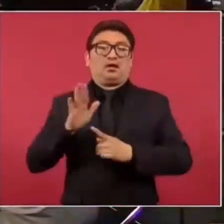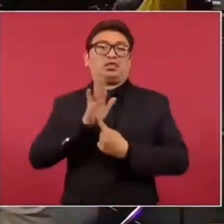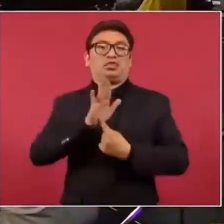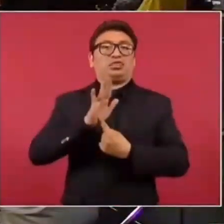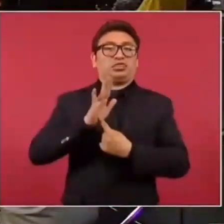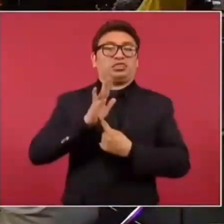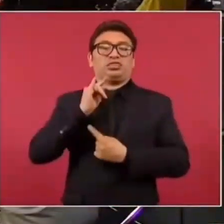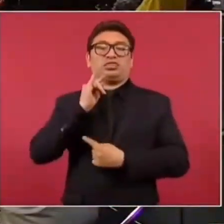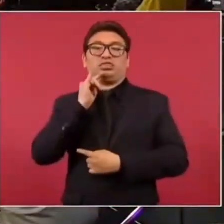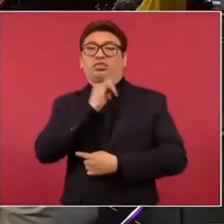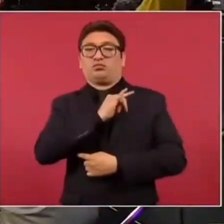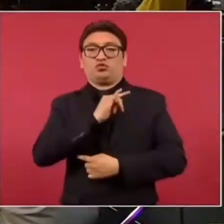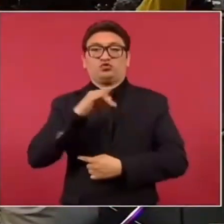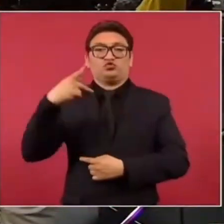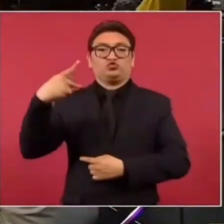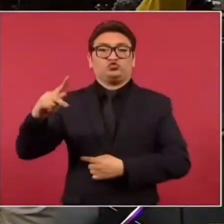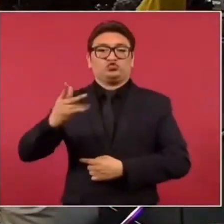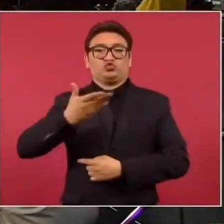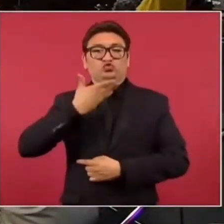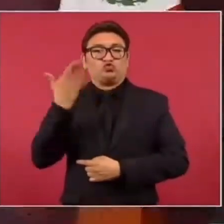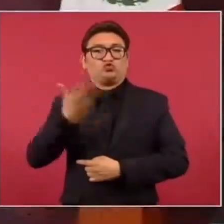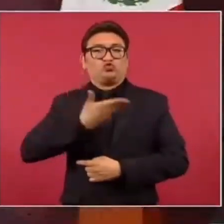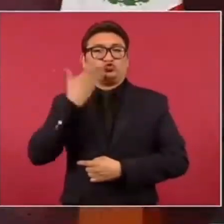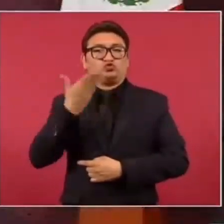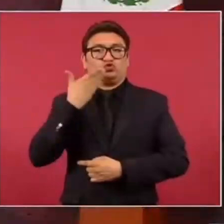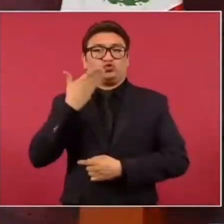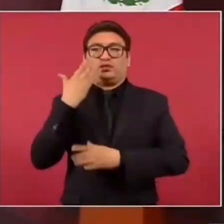Su doctrina es la